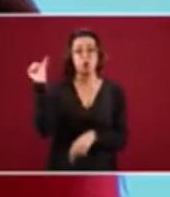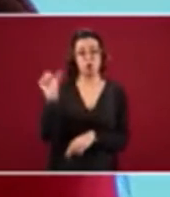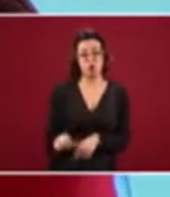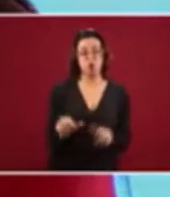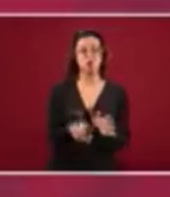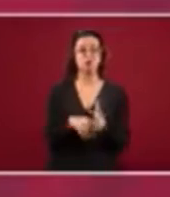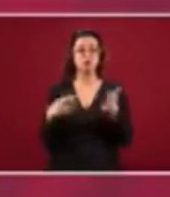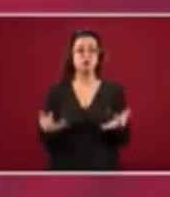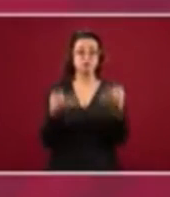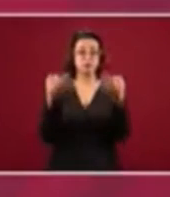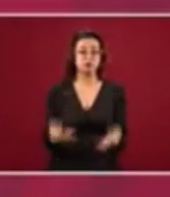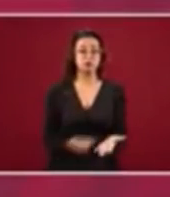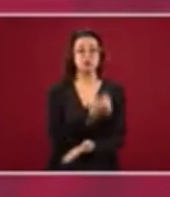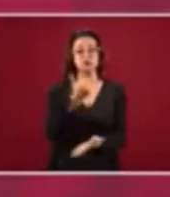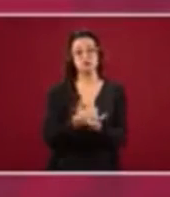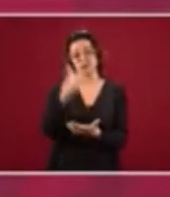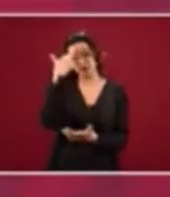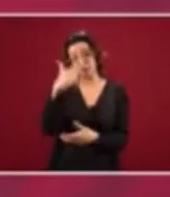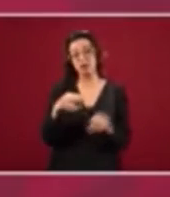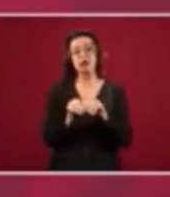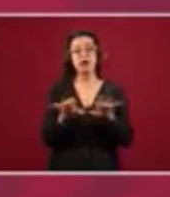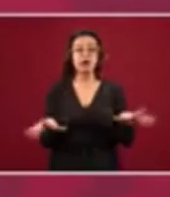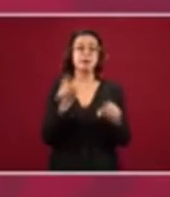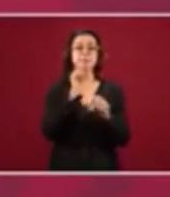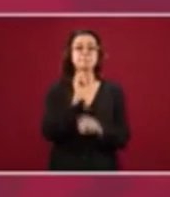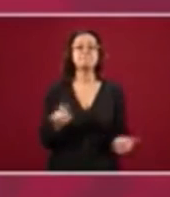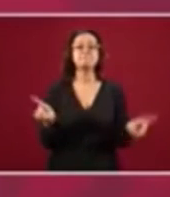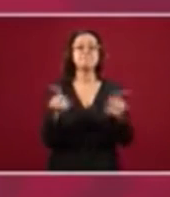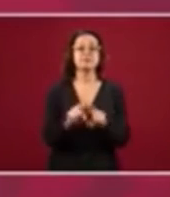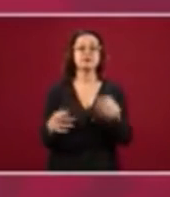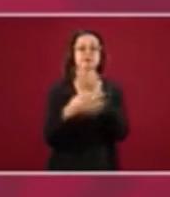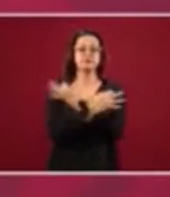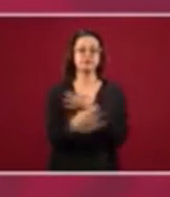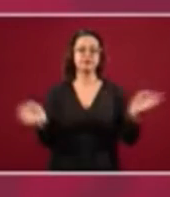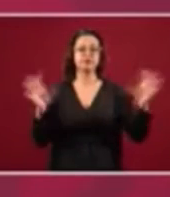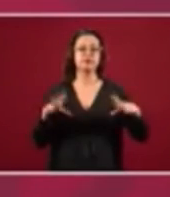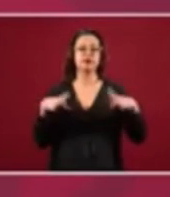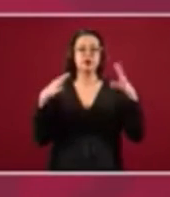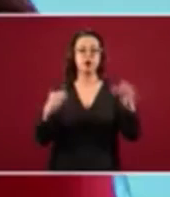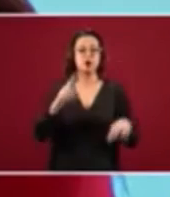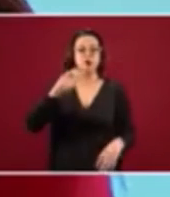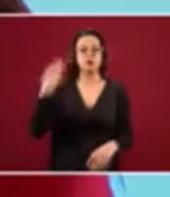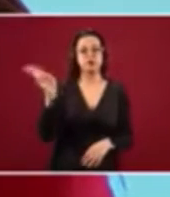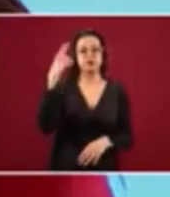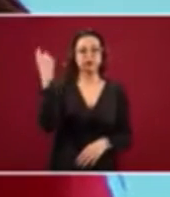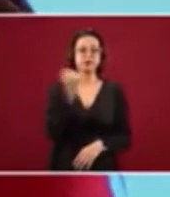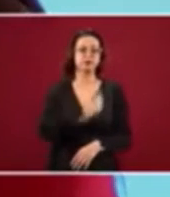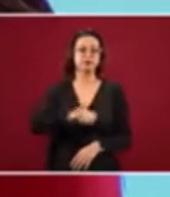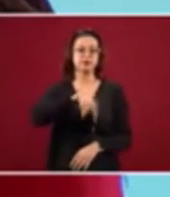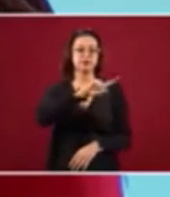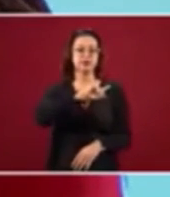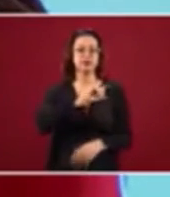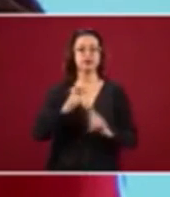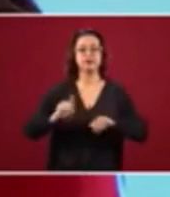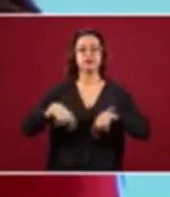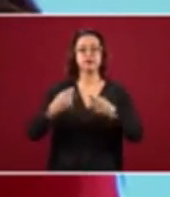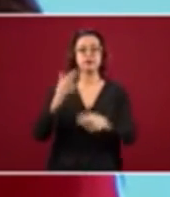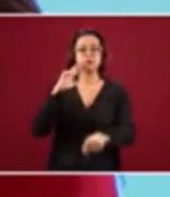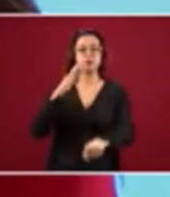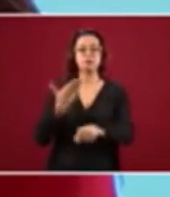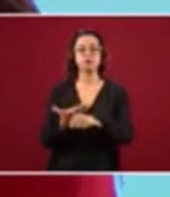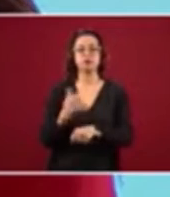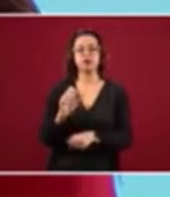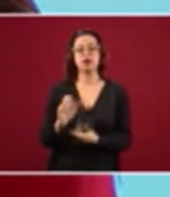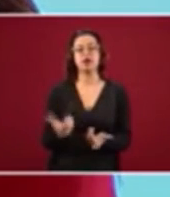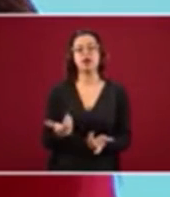México, así como la propia declaración de la formación de la Universidad de la Salud, que estará a cargo de la Secretaría de